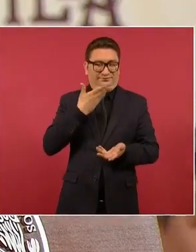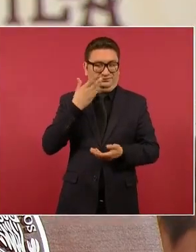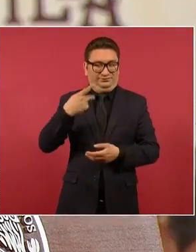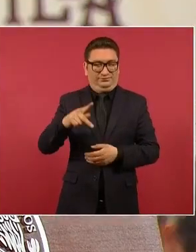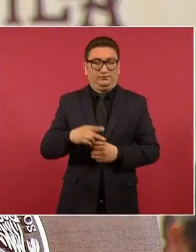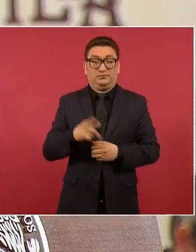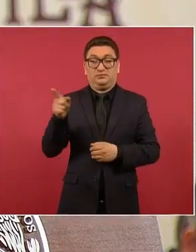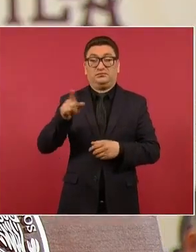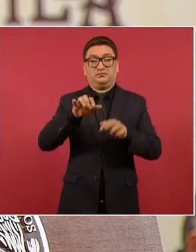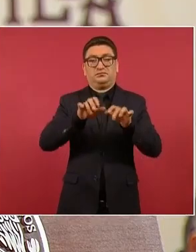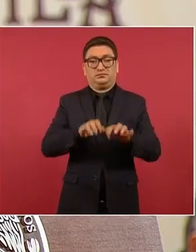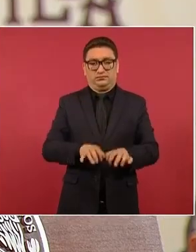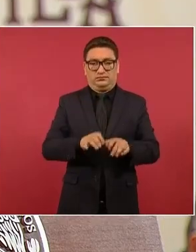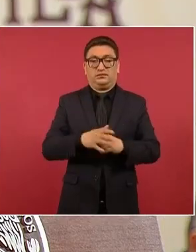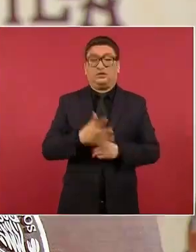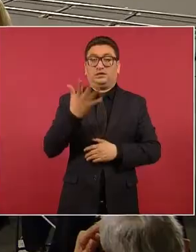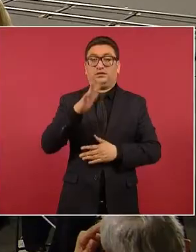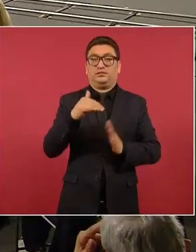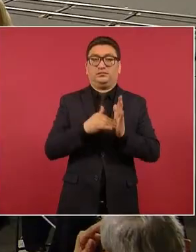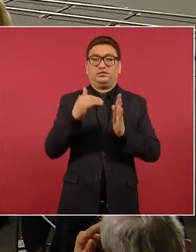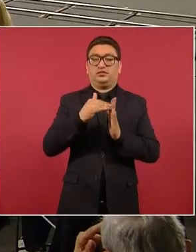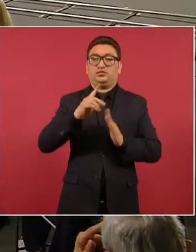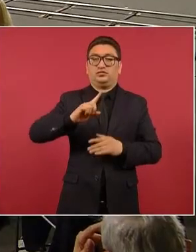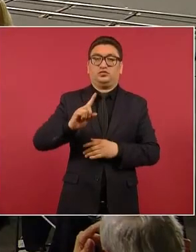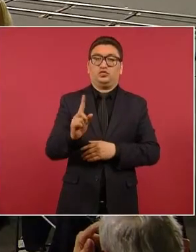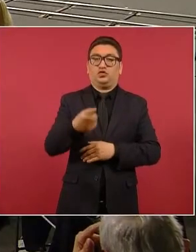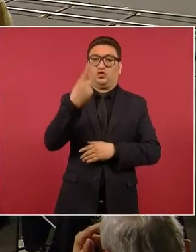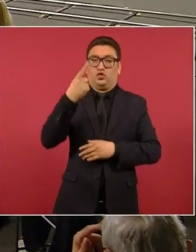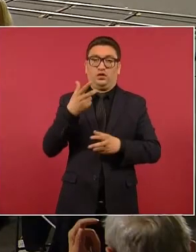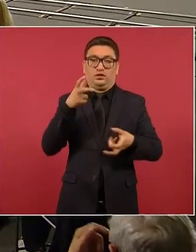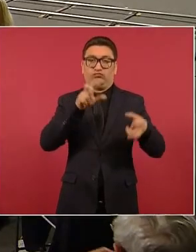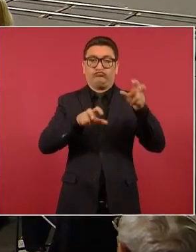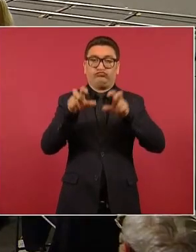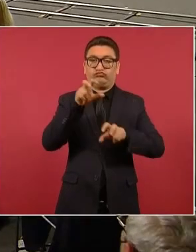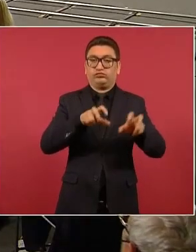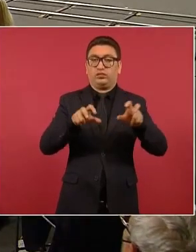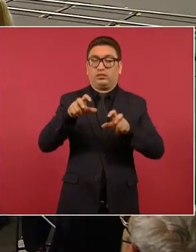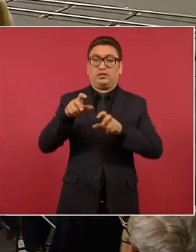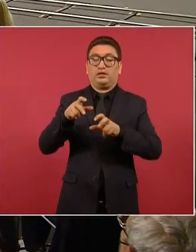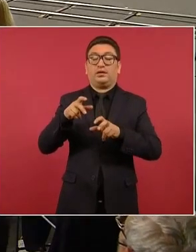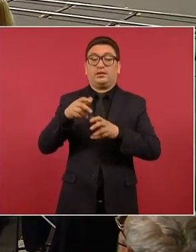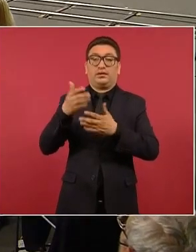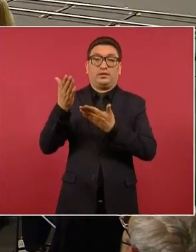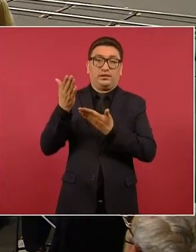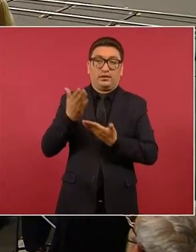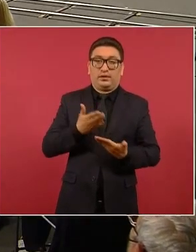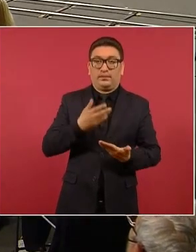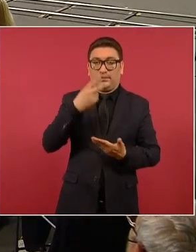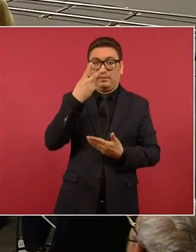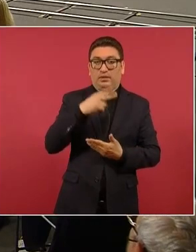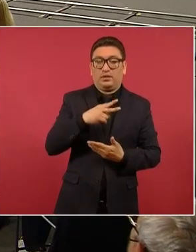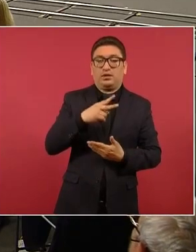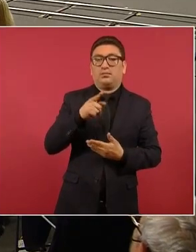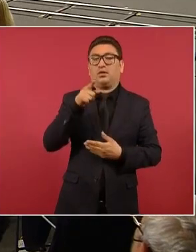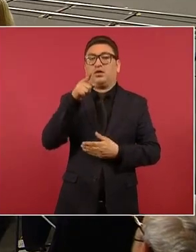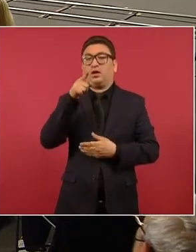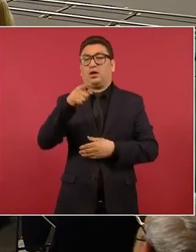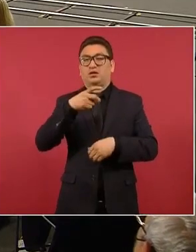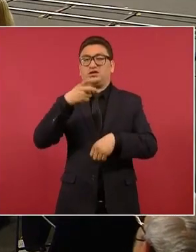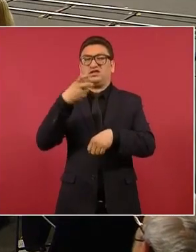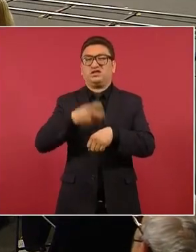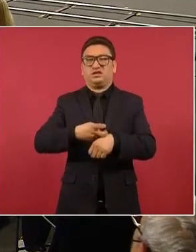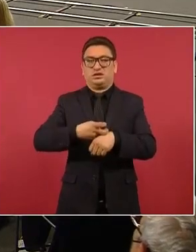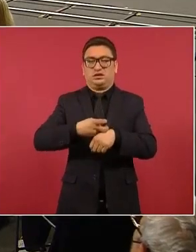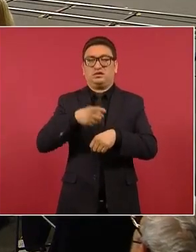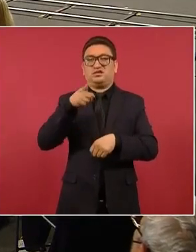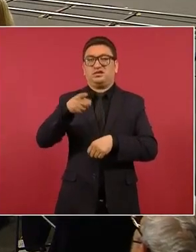él escribió: 10 millones de dólares que iban a entrar de inversión extranjera. La necedad y la ineptitud